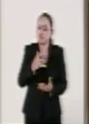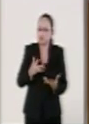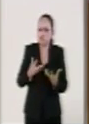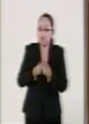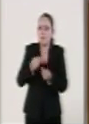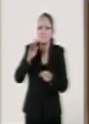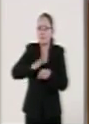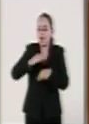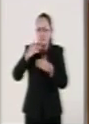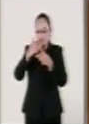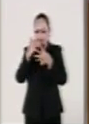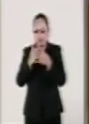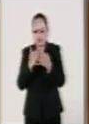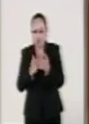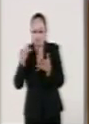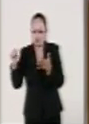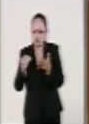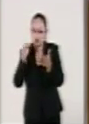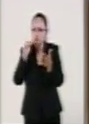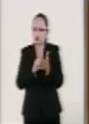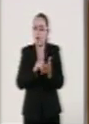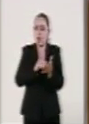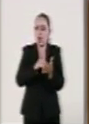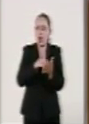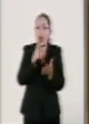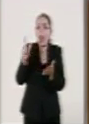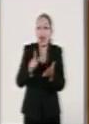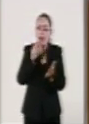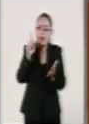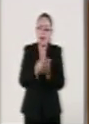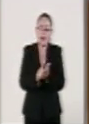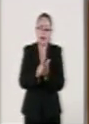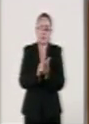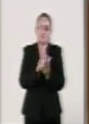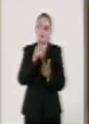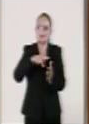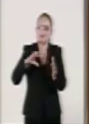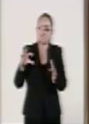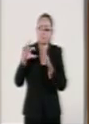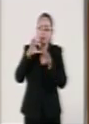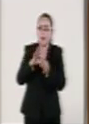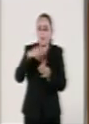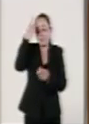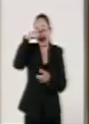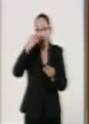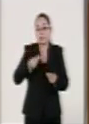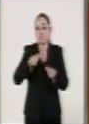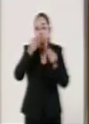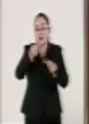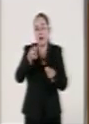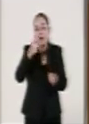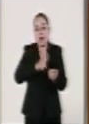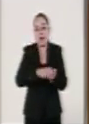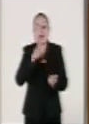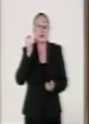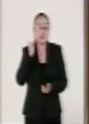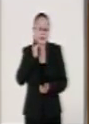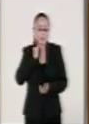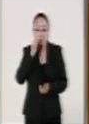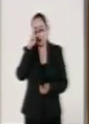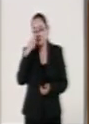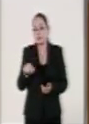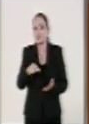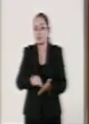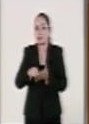técnica de la incorporación a nuestra ley suprema la facultad del Poder Legislativo de la Unión